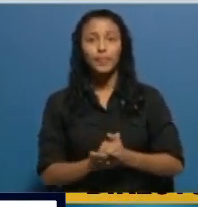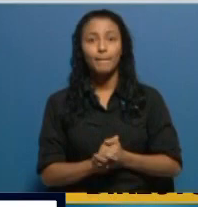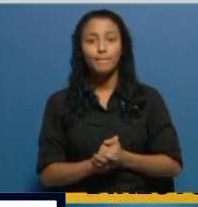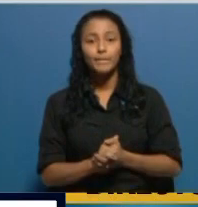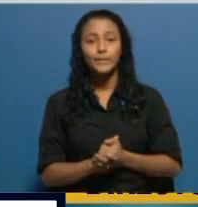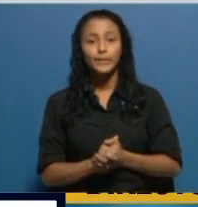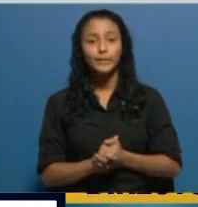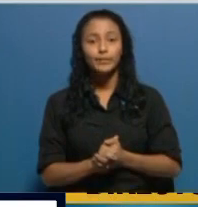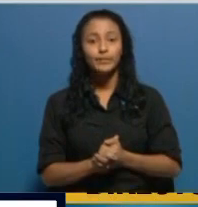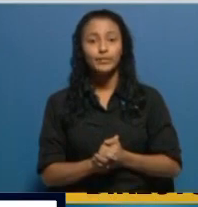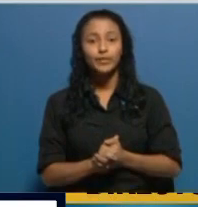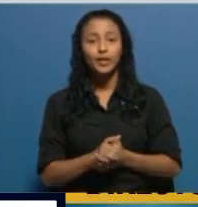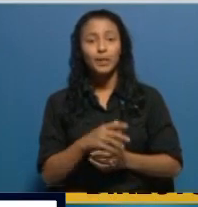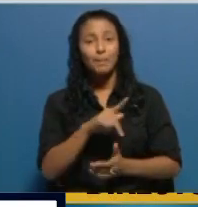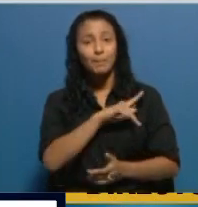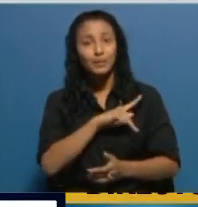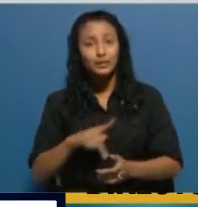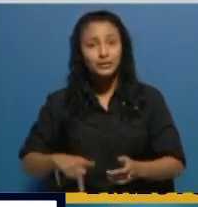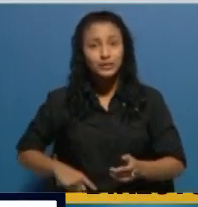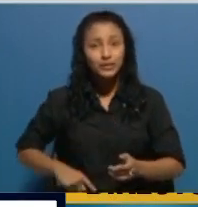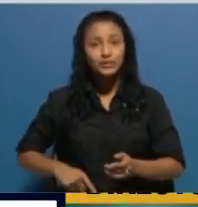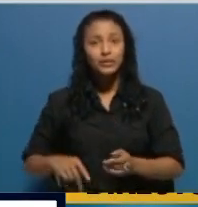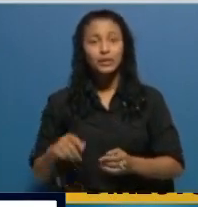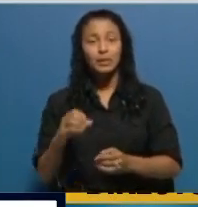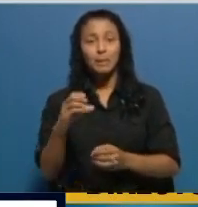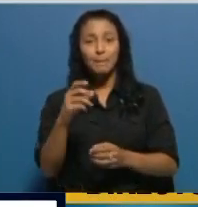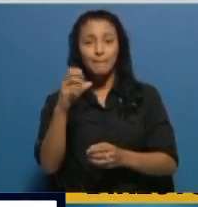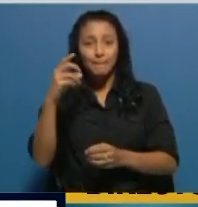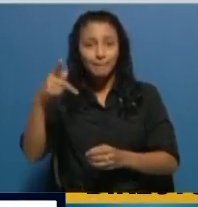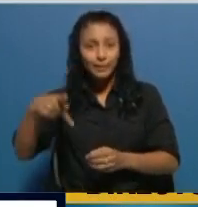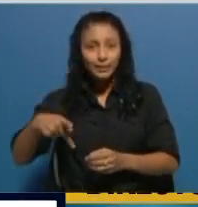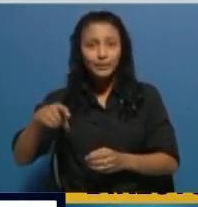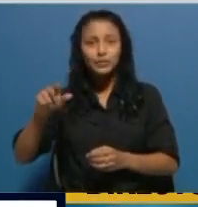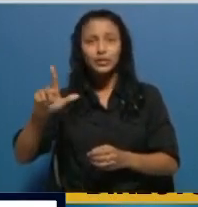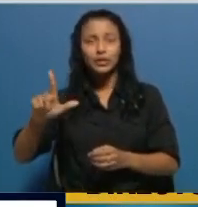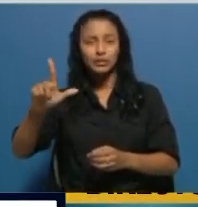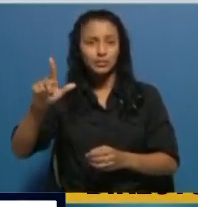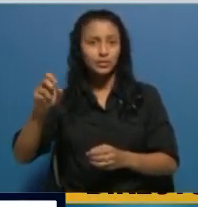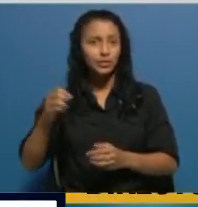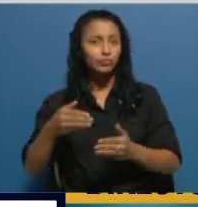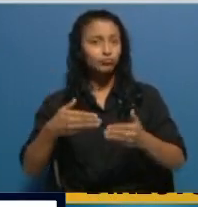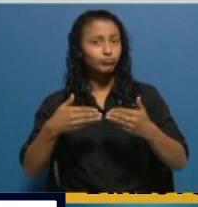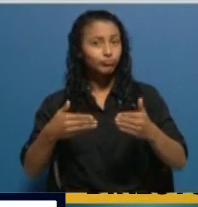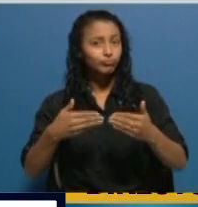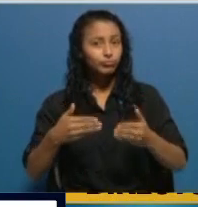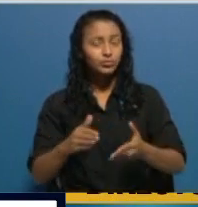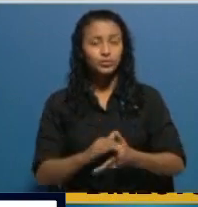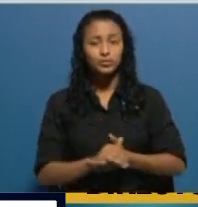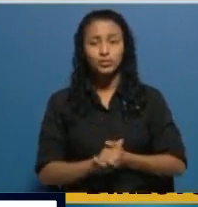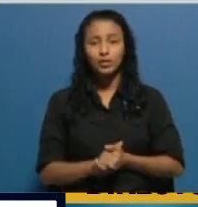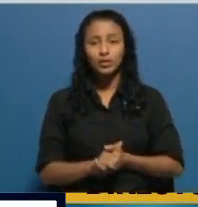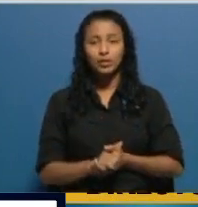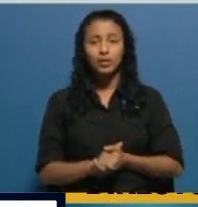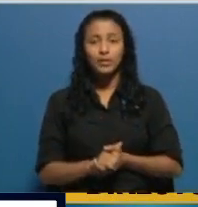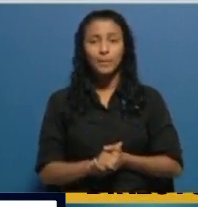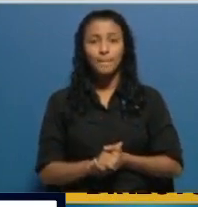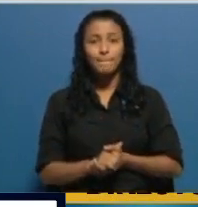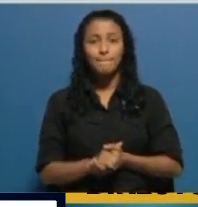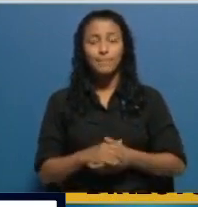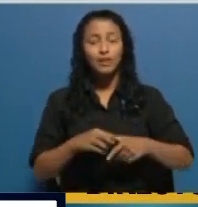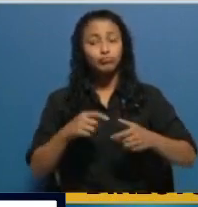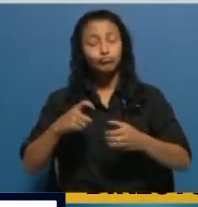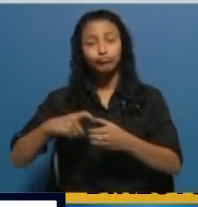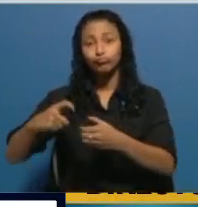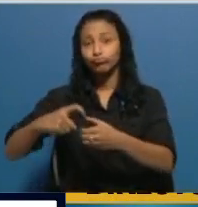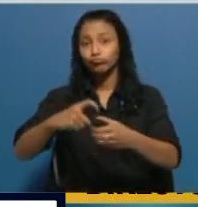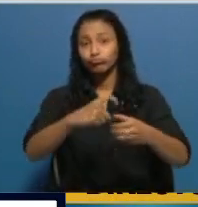pizarro presidente del parlamento latinoamericano y caribeño su excelencia miembros del cuerpo diplomático